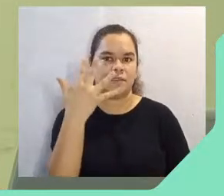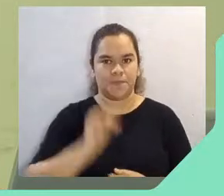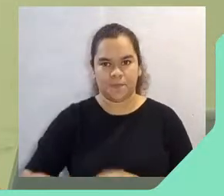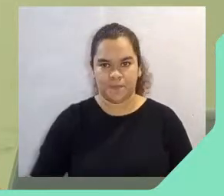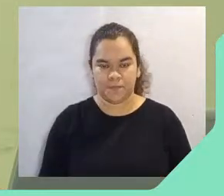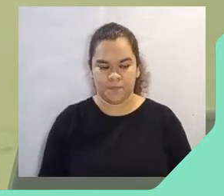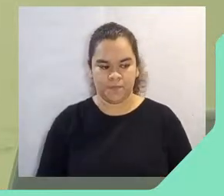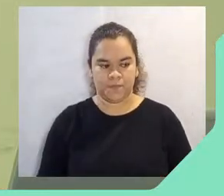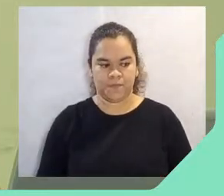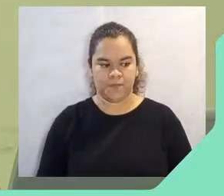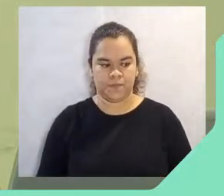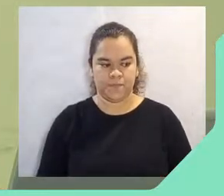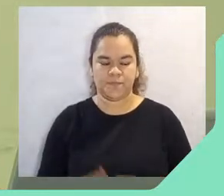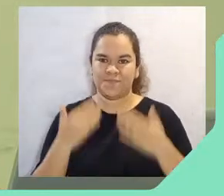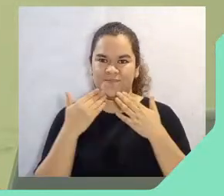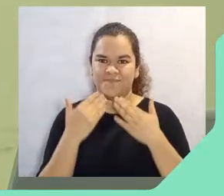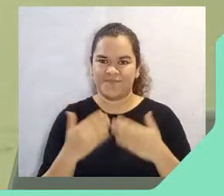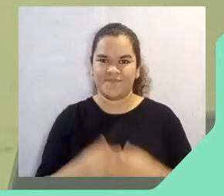Muchas gracias.